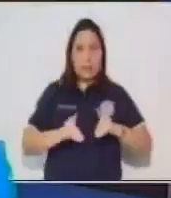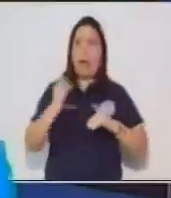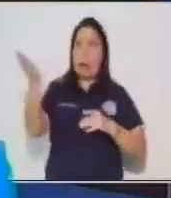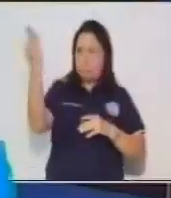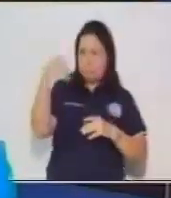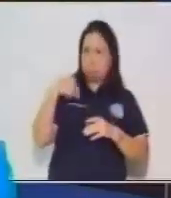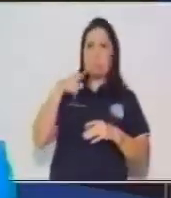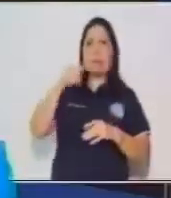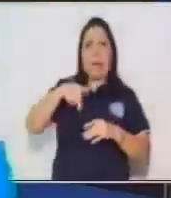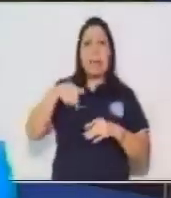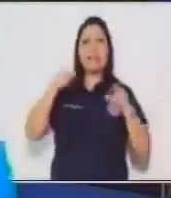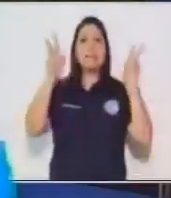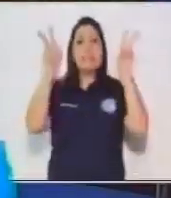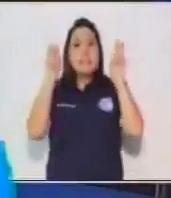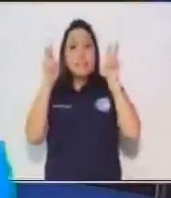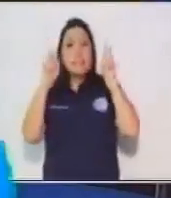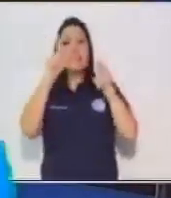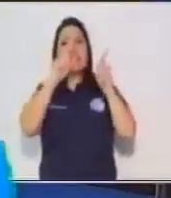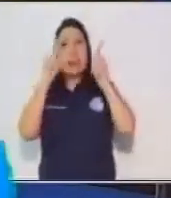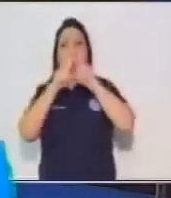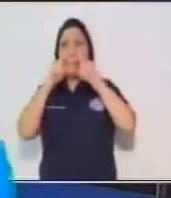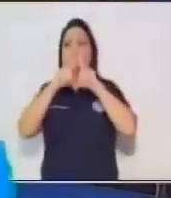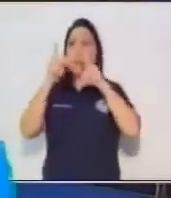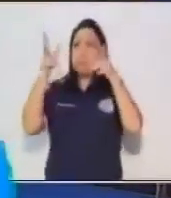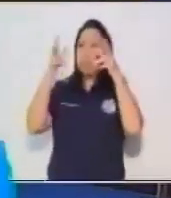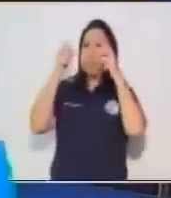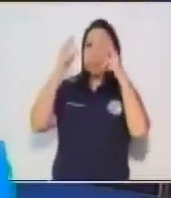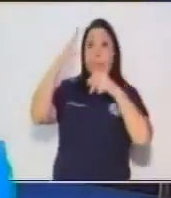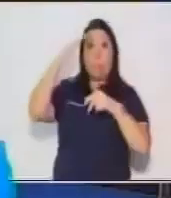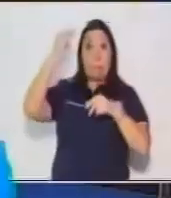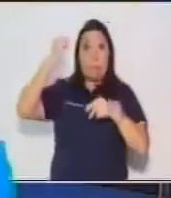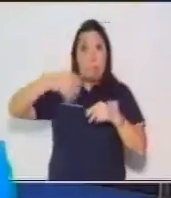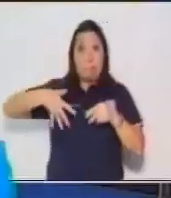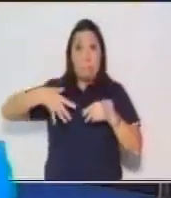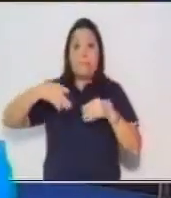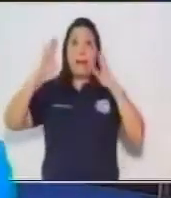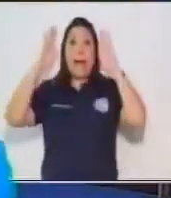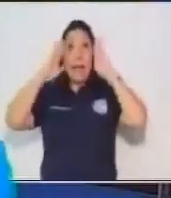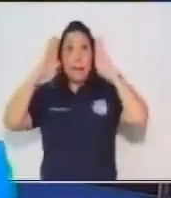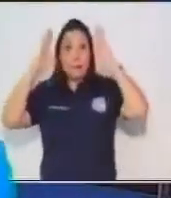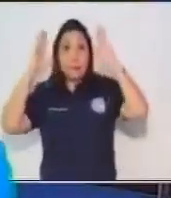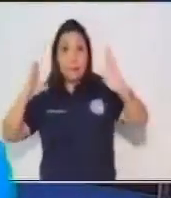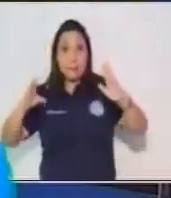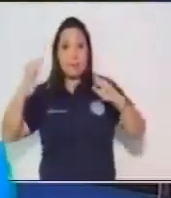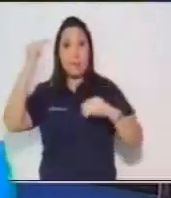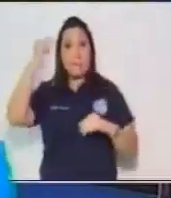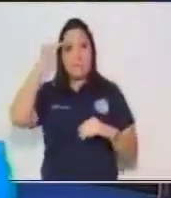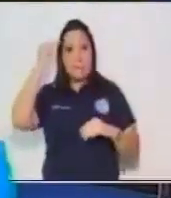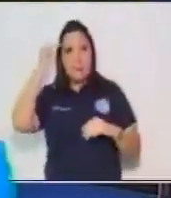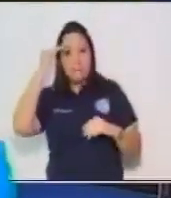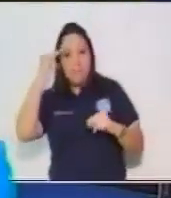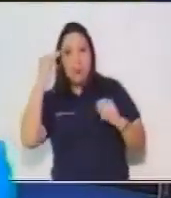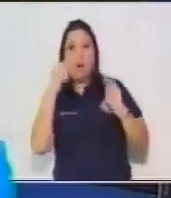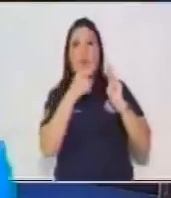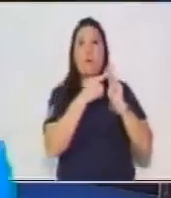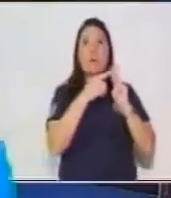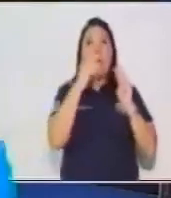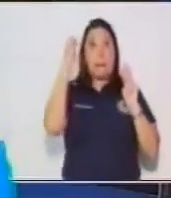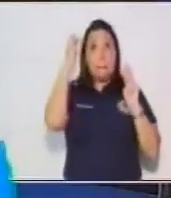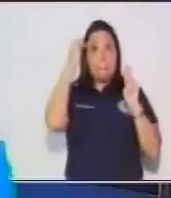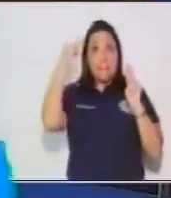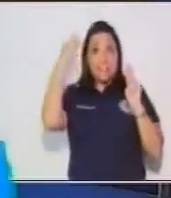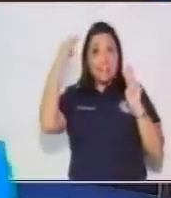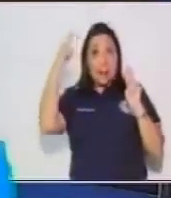tema les ayudará a ejercitar habilidades y destrezas como la atención, la memoria, el